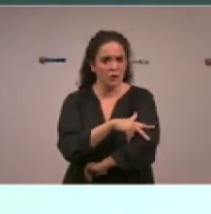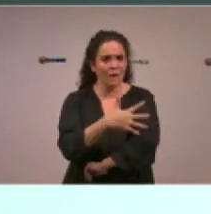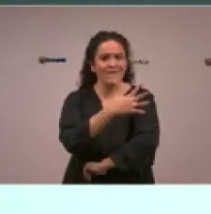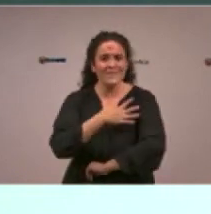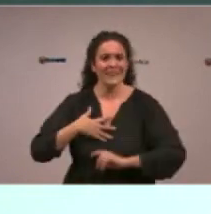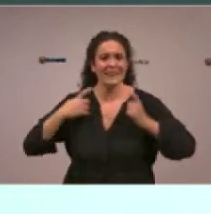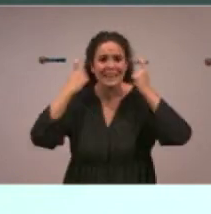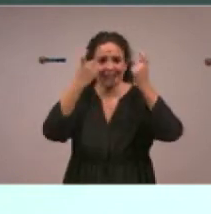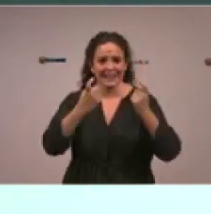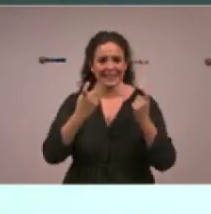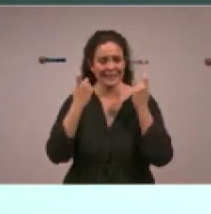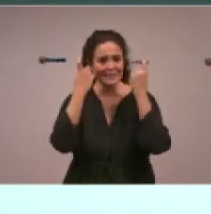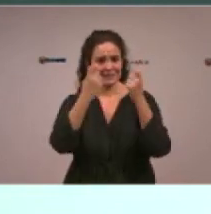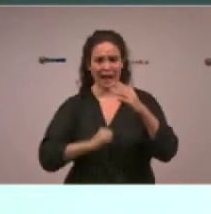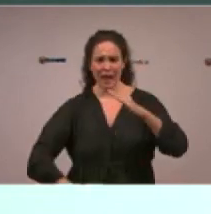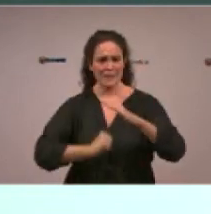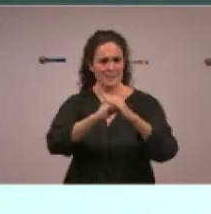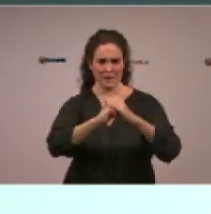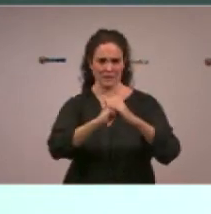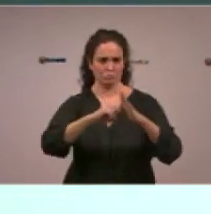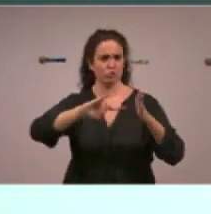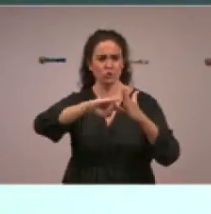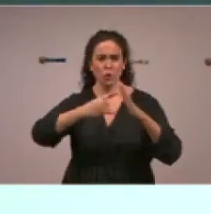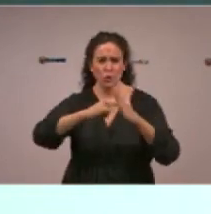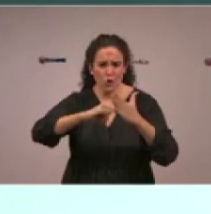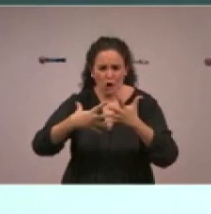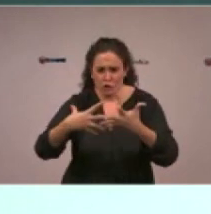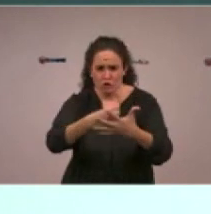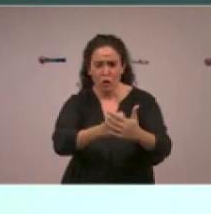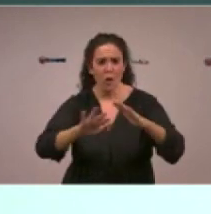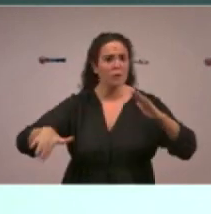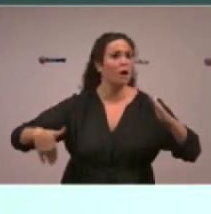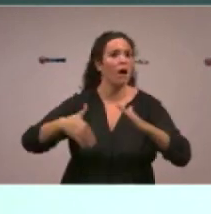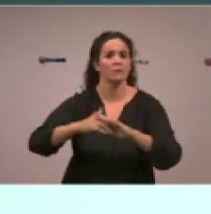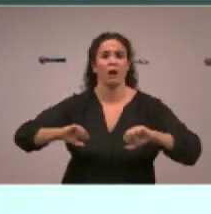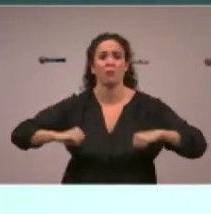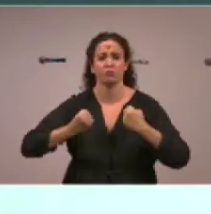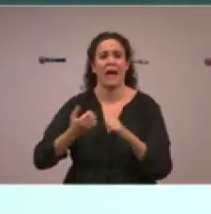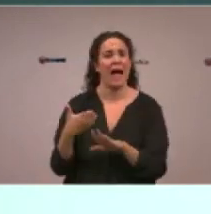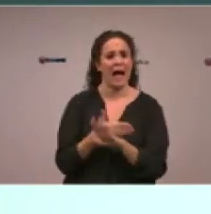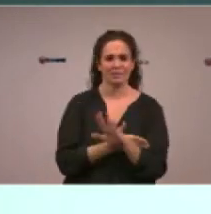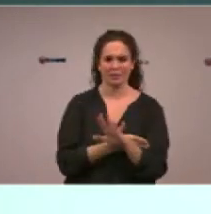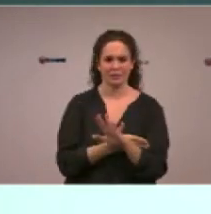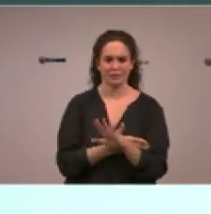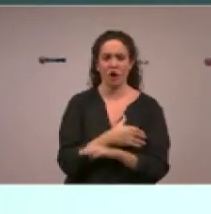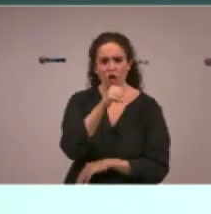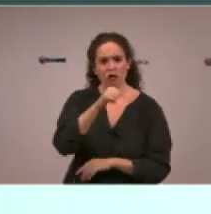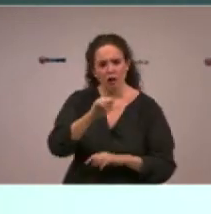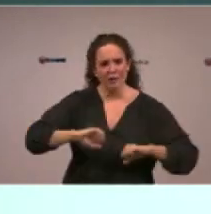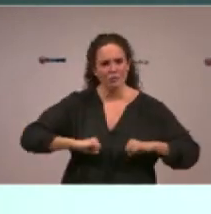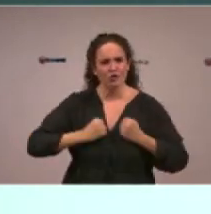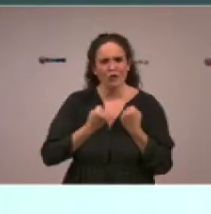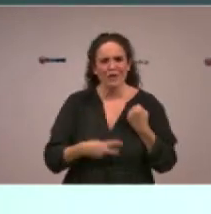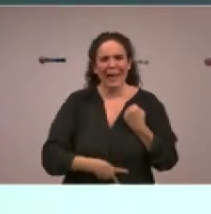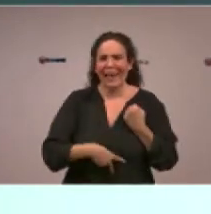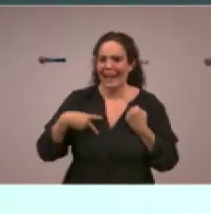las medidas y todas las vías posibles para evitar repetir el escenario de confinamiento general que sufrimos en